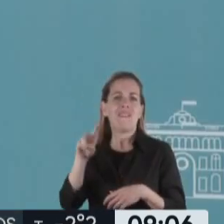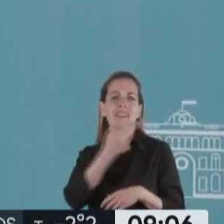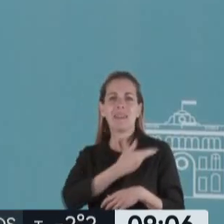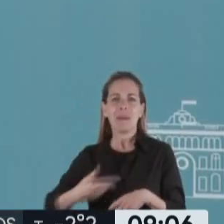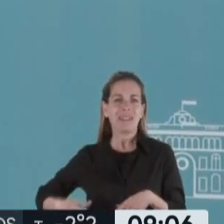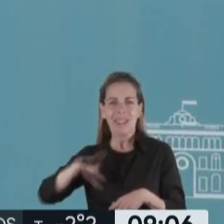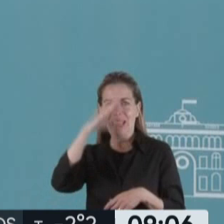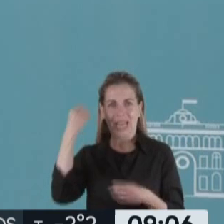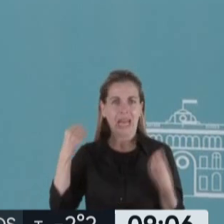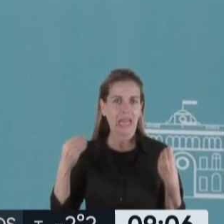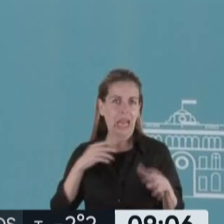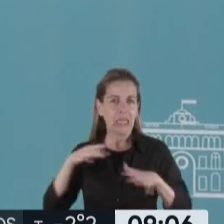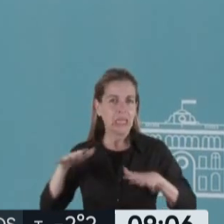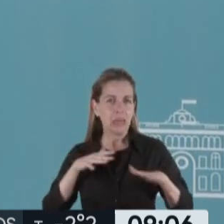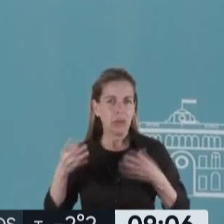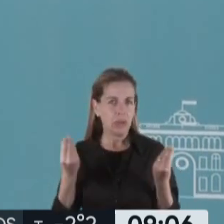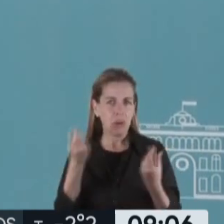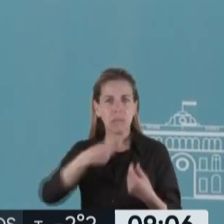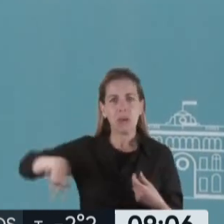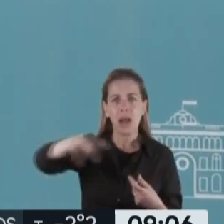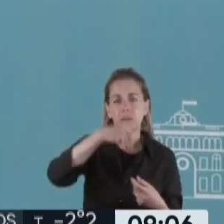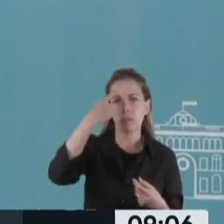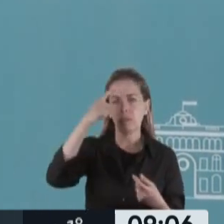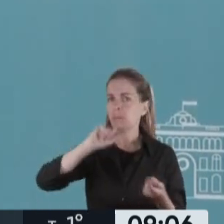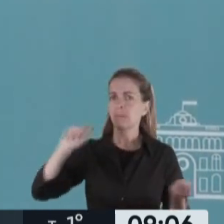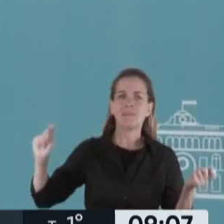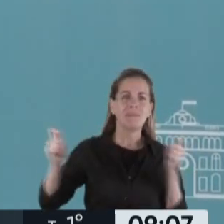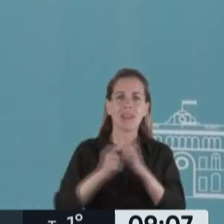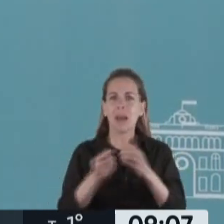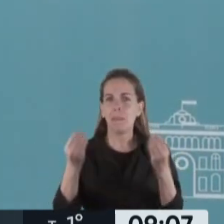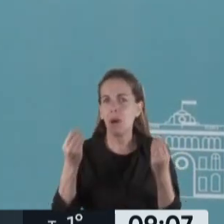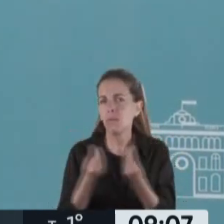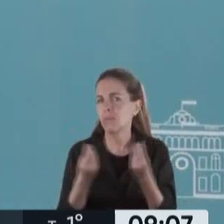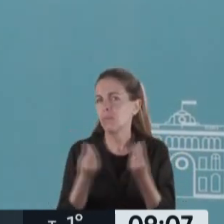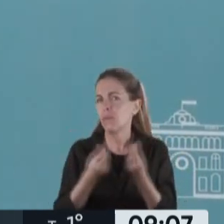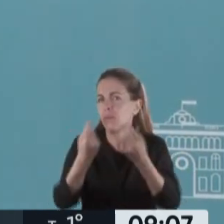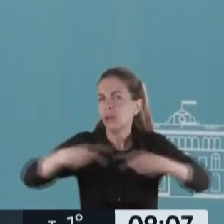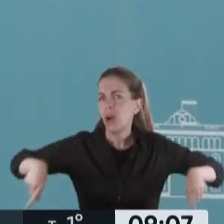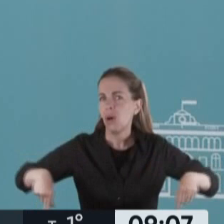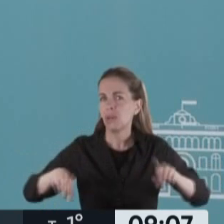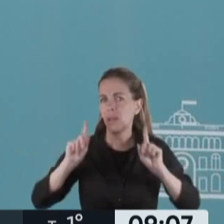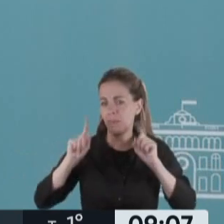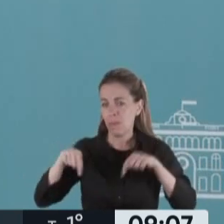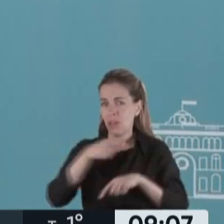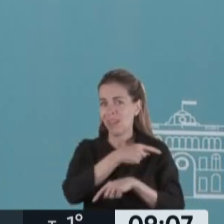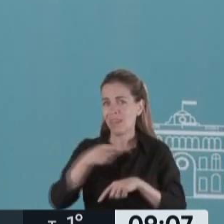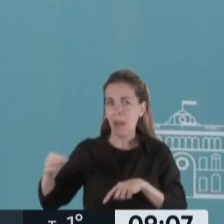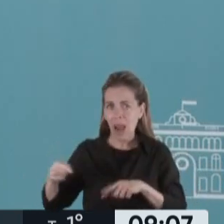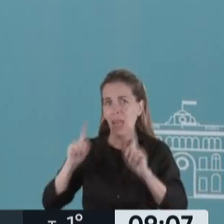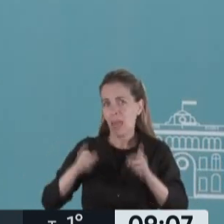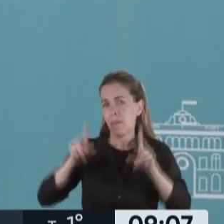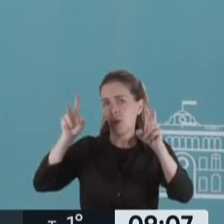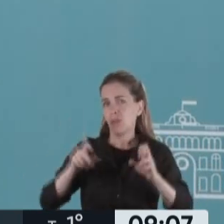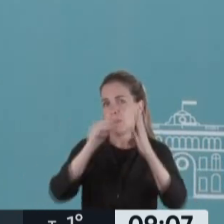todos nosotros y nosotras, sin duda, un montón de cosas, entre otras cosas, durante esta semana también, por supuesto, la agenda de